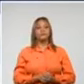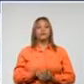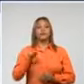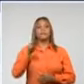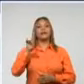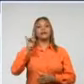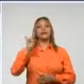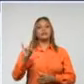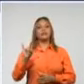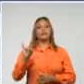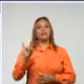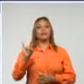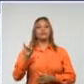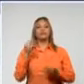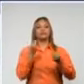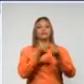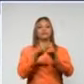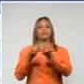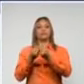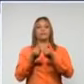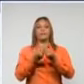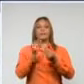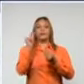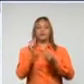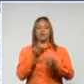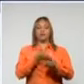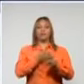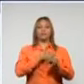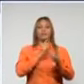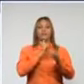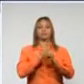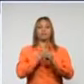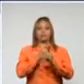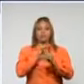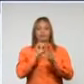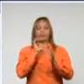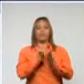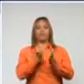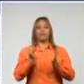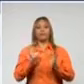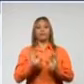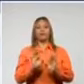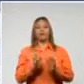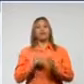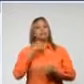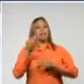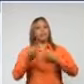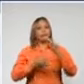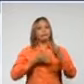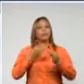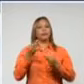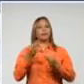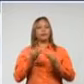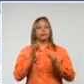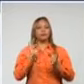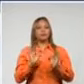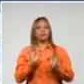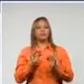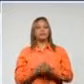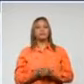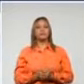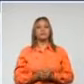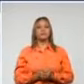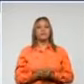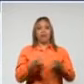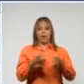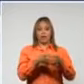29 son contactos de casos confirmados. Y ya, como siempre decimos, el grupo